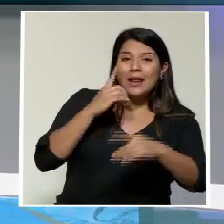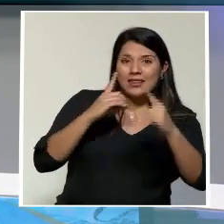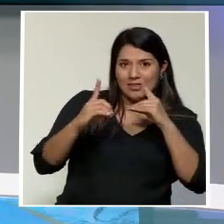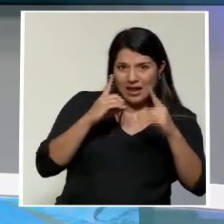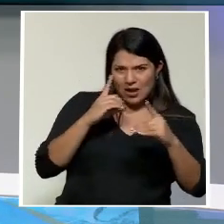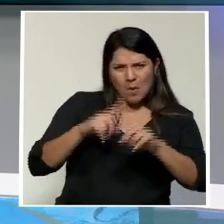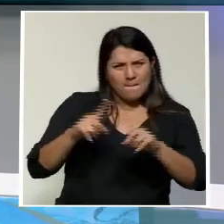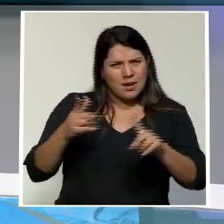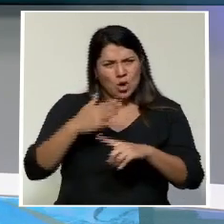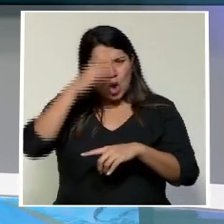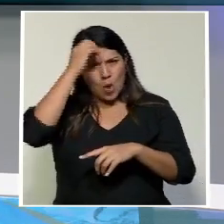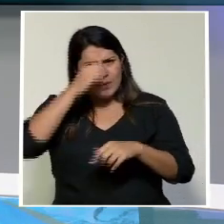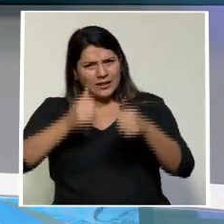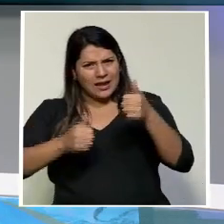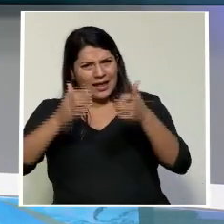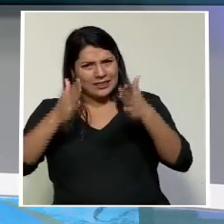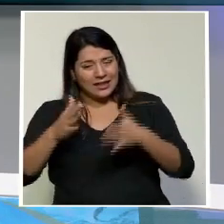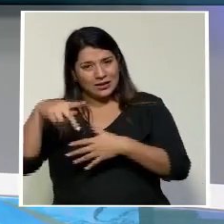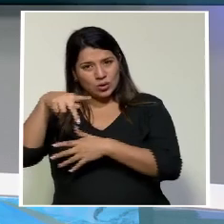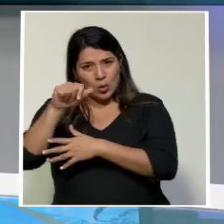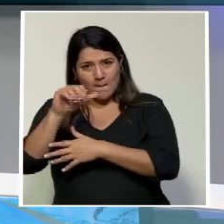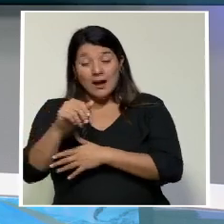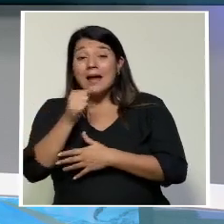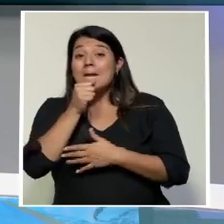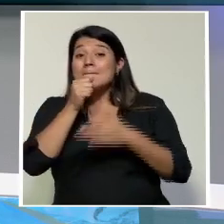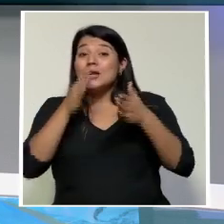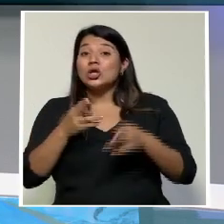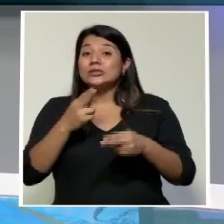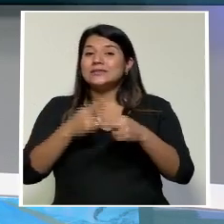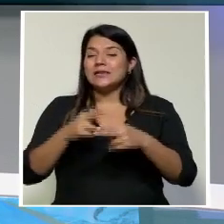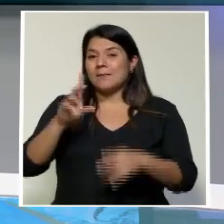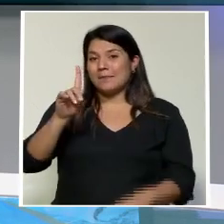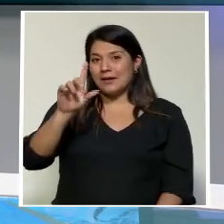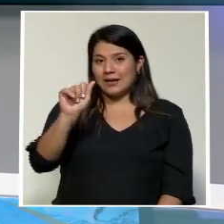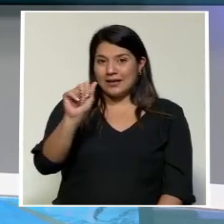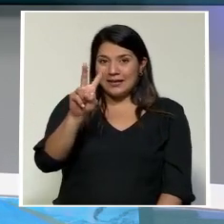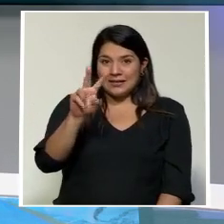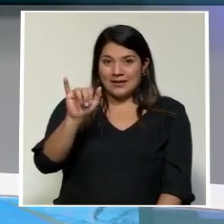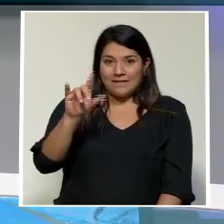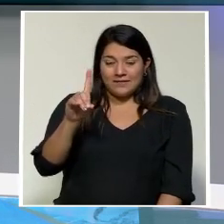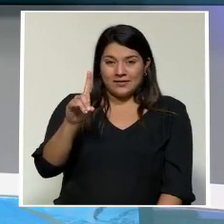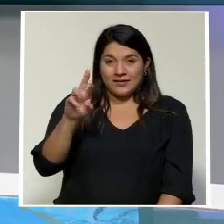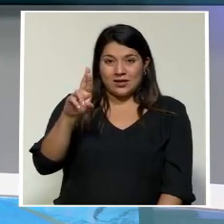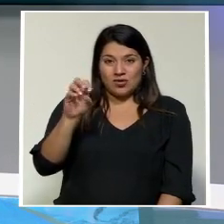el candidato del PAC sobre esto? El periodista David Robertsi nos amplía. Adelante, David. Muy buenas noches.